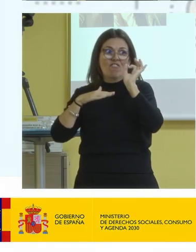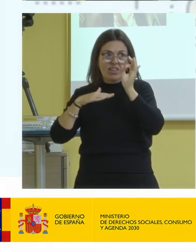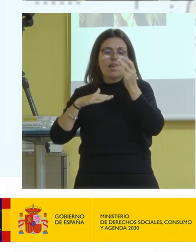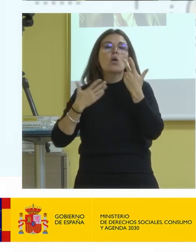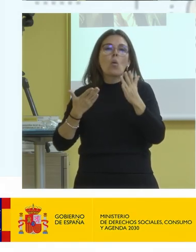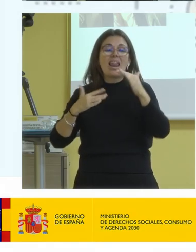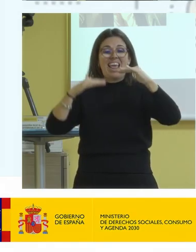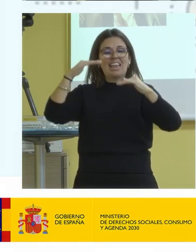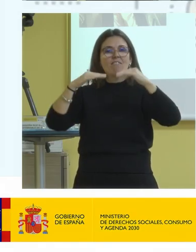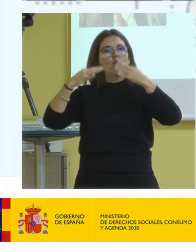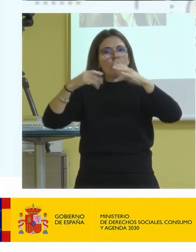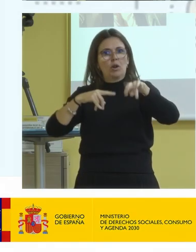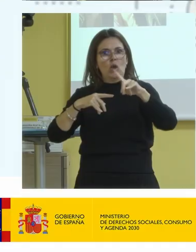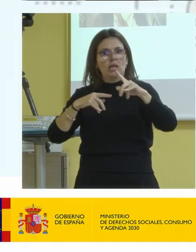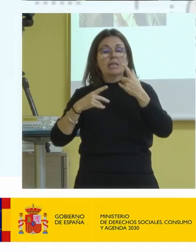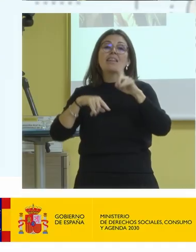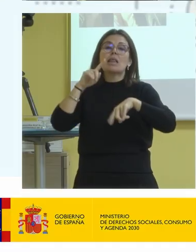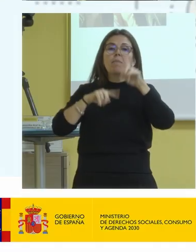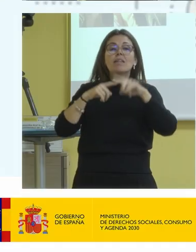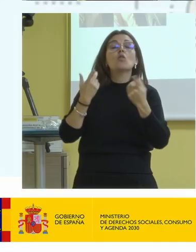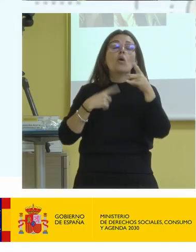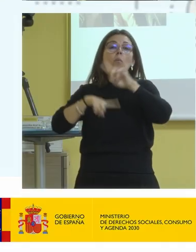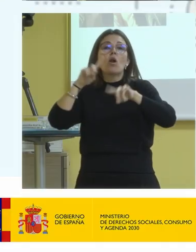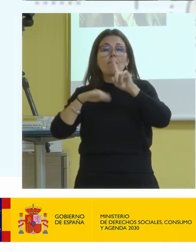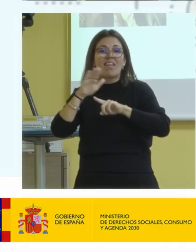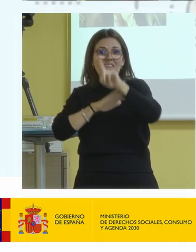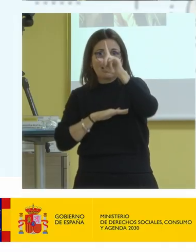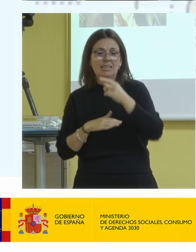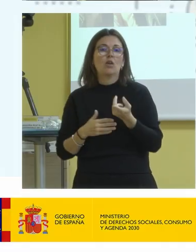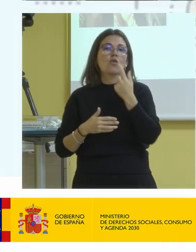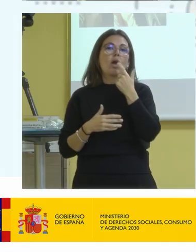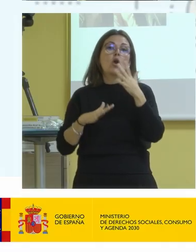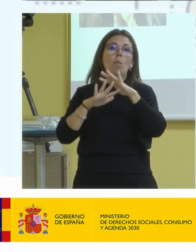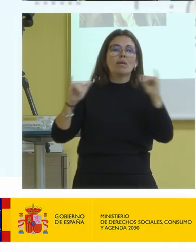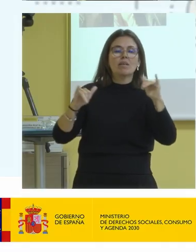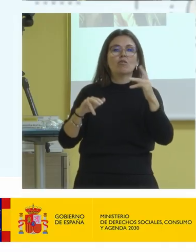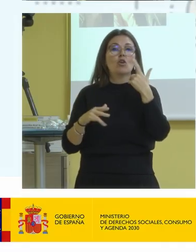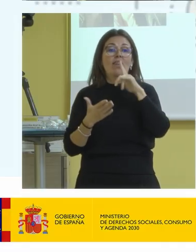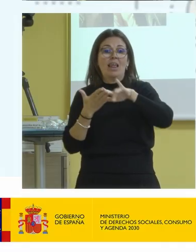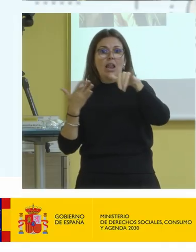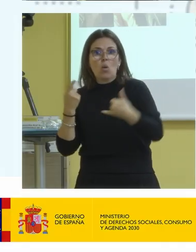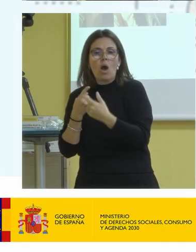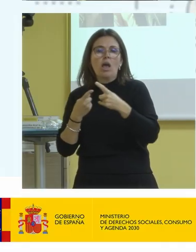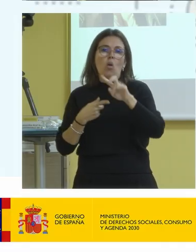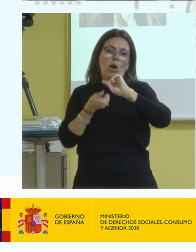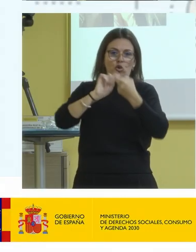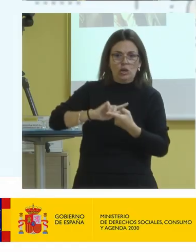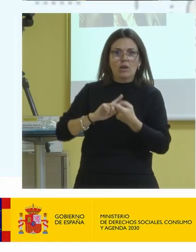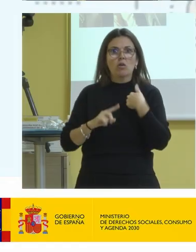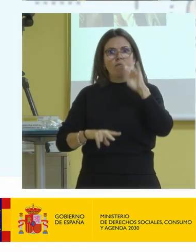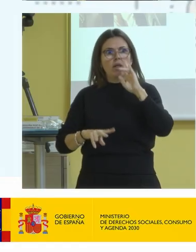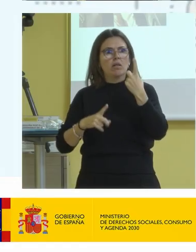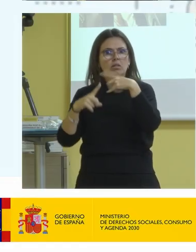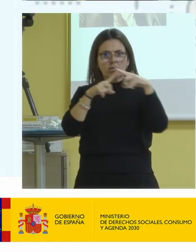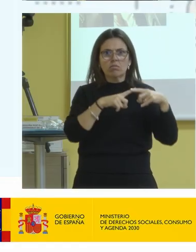no siempre tan equilibrada. Sobre todo en trastornos del neurodesarrollo te encuentras compensaciones visuales en niños con temas del lenguaje o al revés, y ves diferencias de